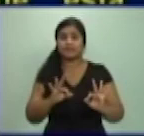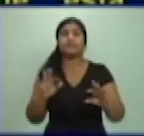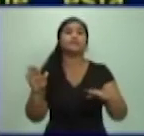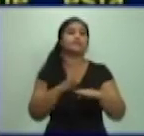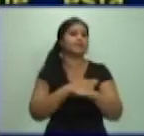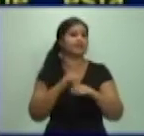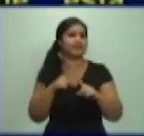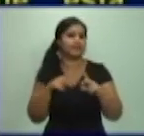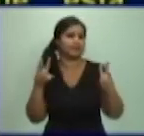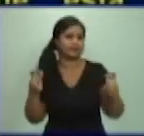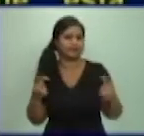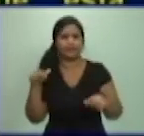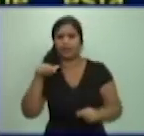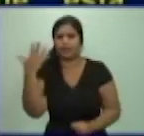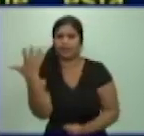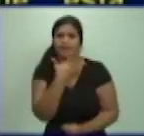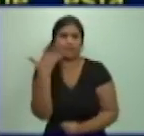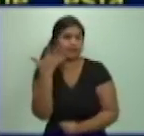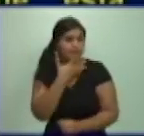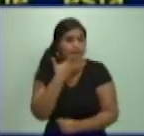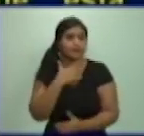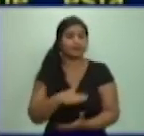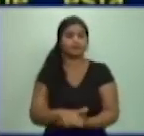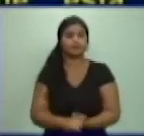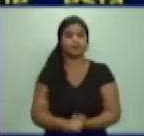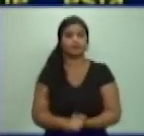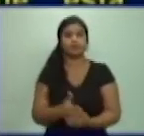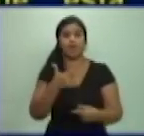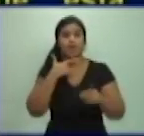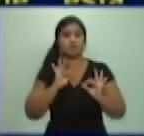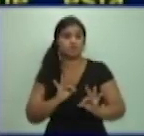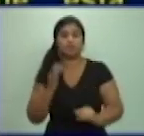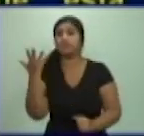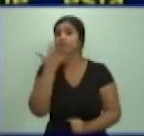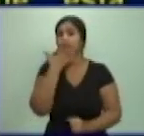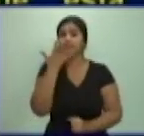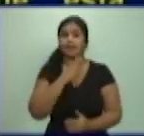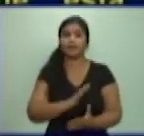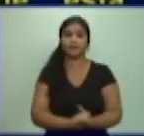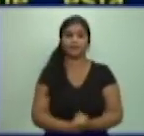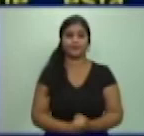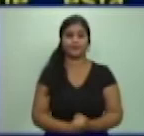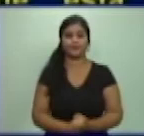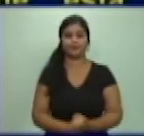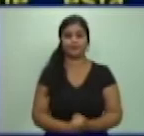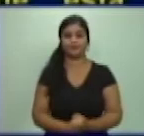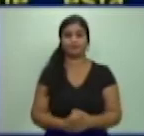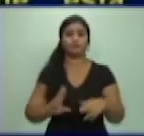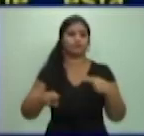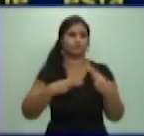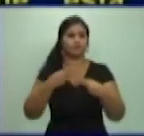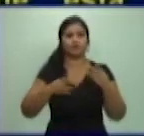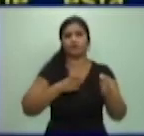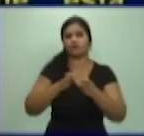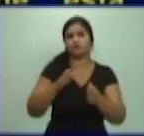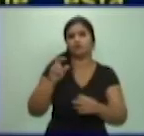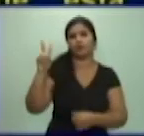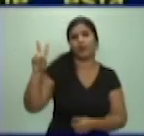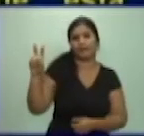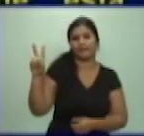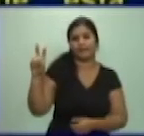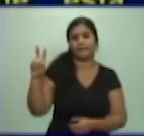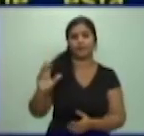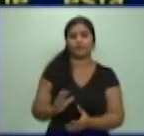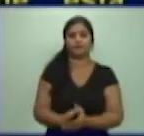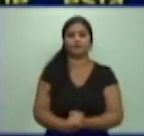¿Quiénes son las que abordan disímiles temas de esa manera? Así las obras literarias están realizando la función del verbo, por tanto, hace